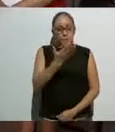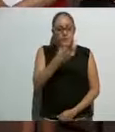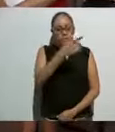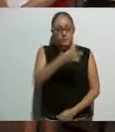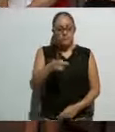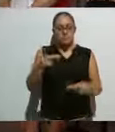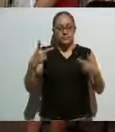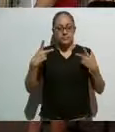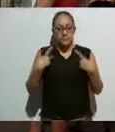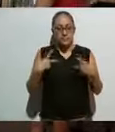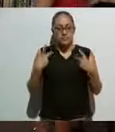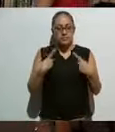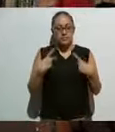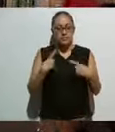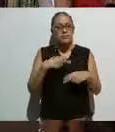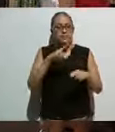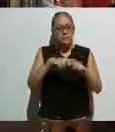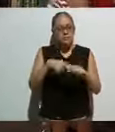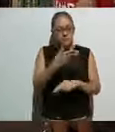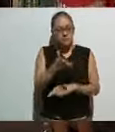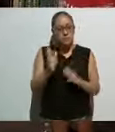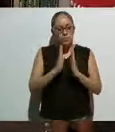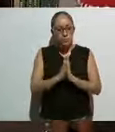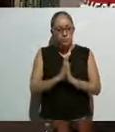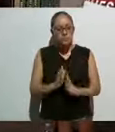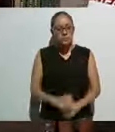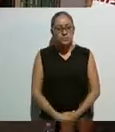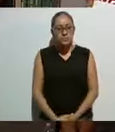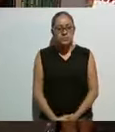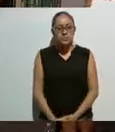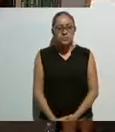autoridades y beneficiarias tomen sus asientos.